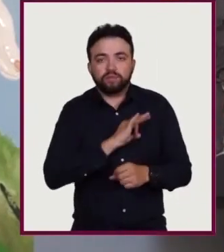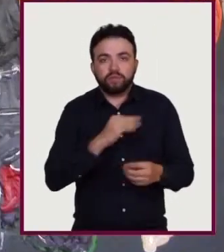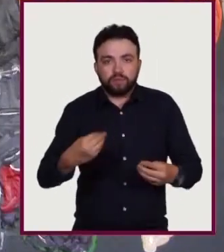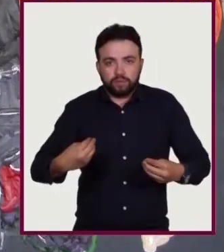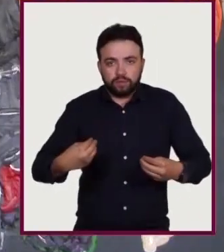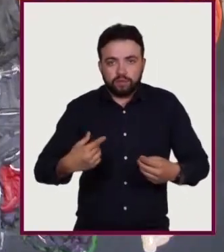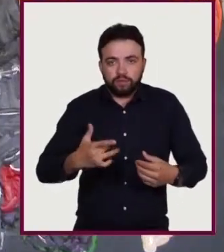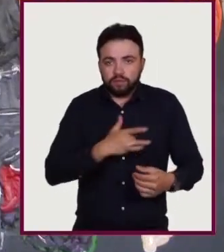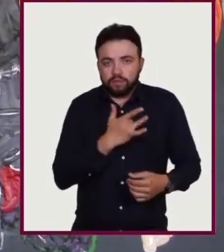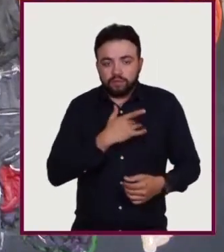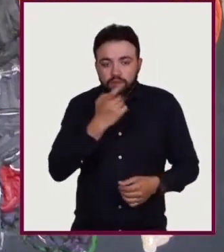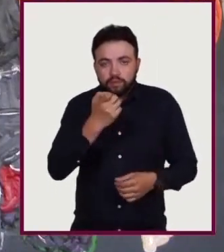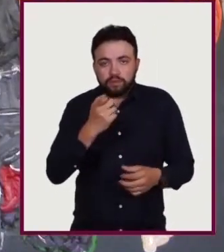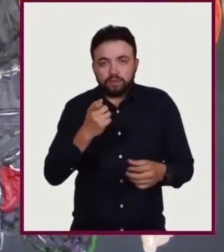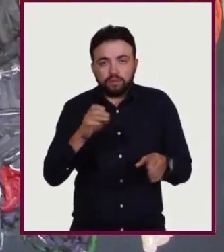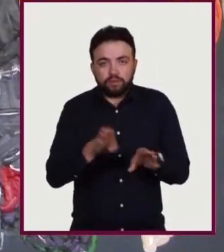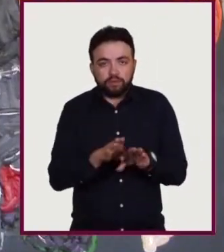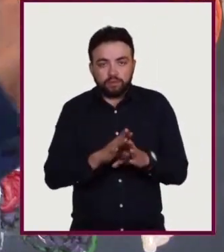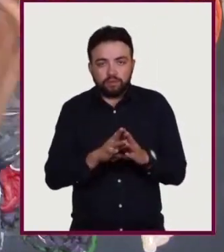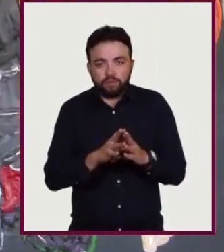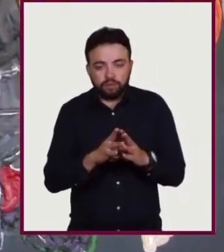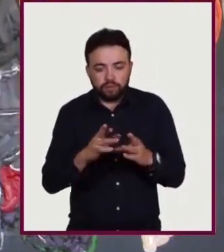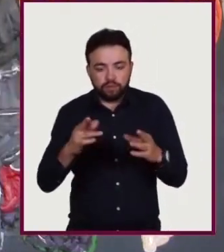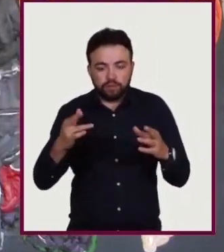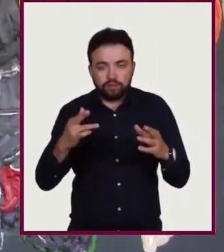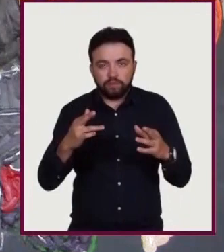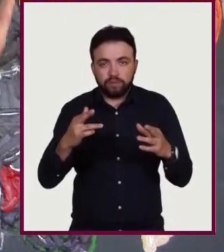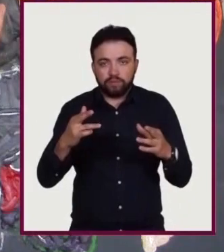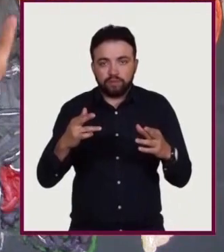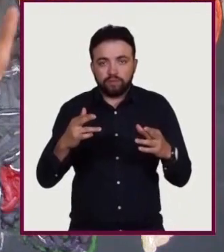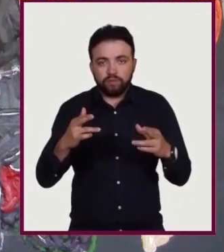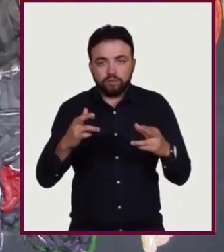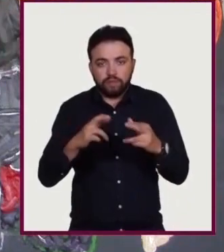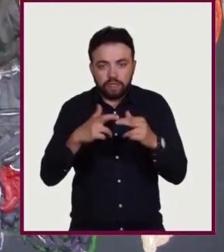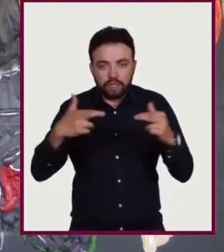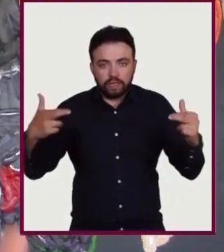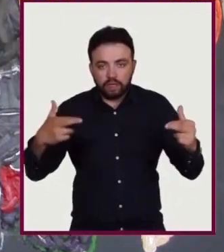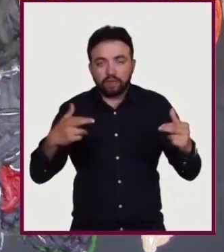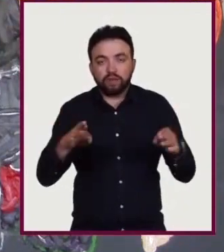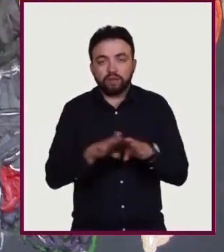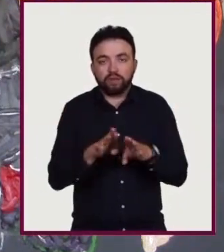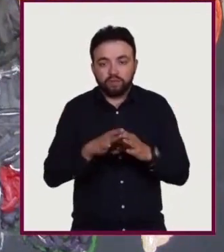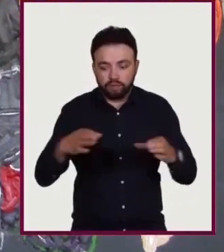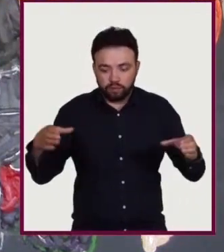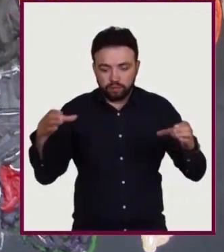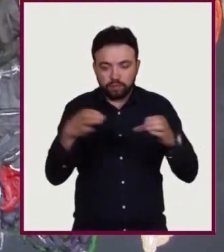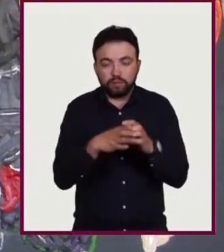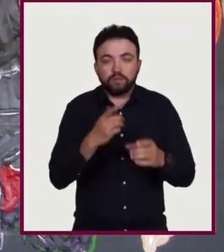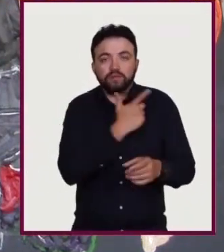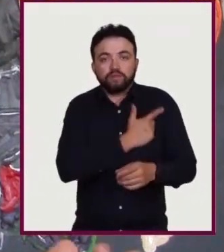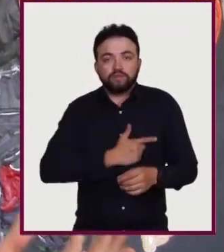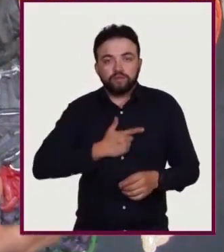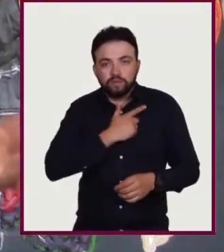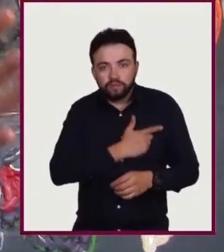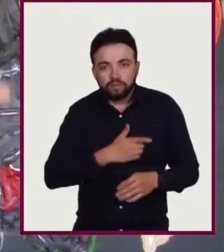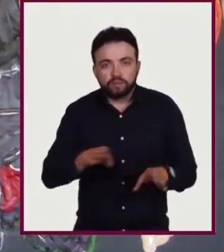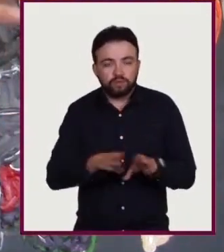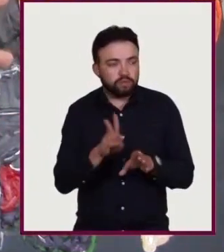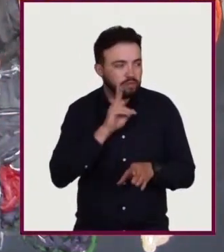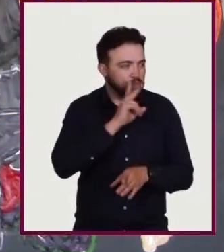esta relación de comunidad cuando, no sé, compartimos el gusto, nos sentimos identificados